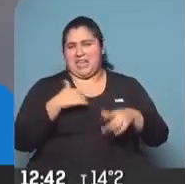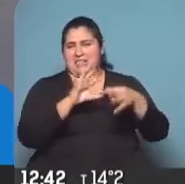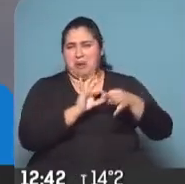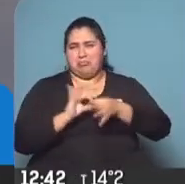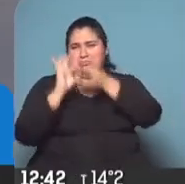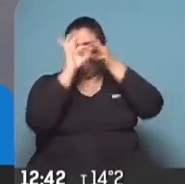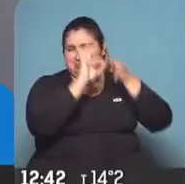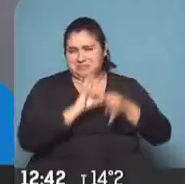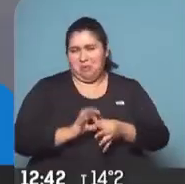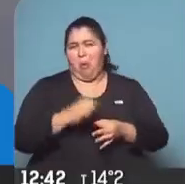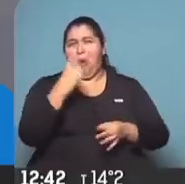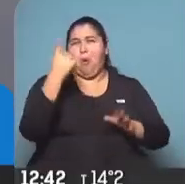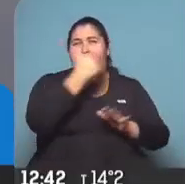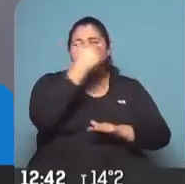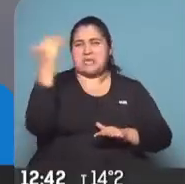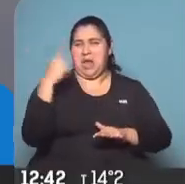solo